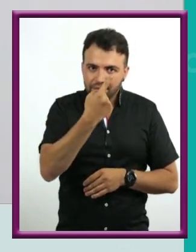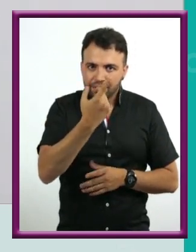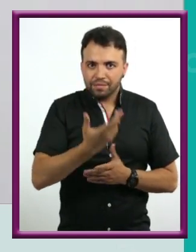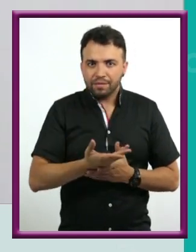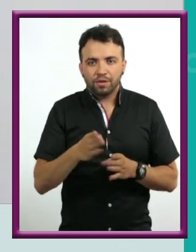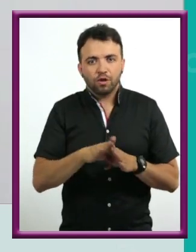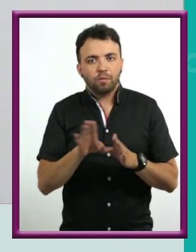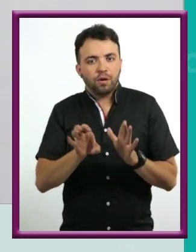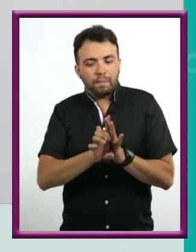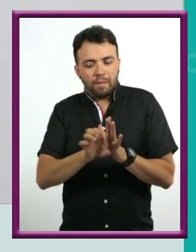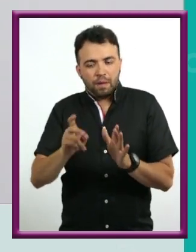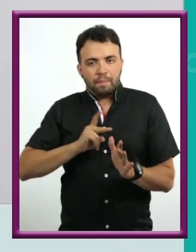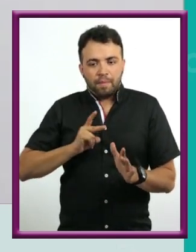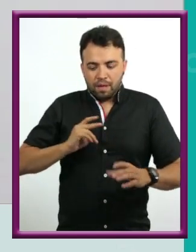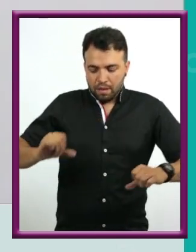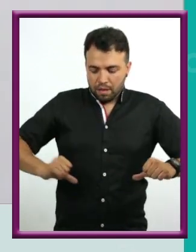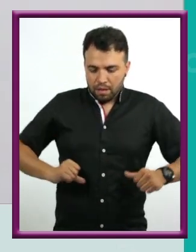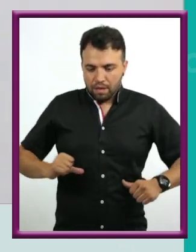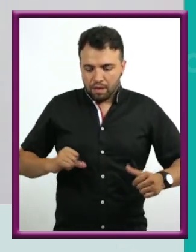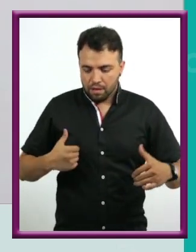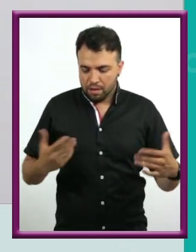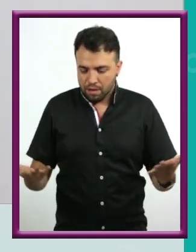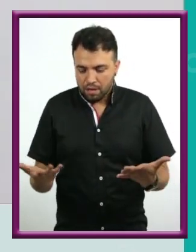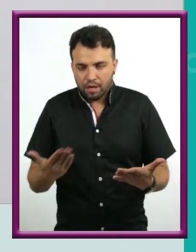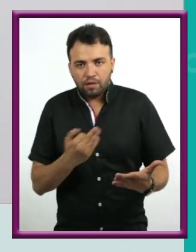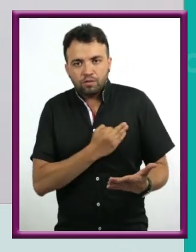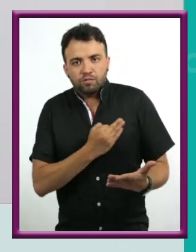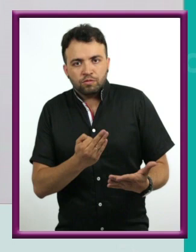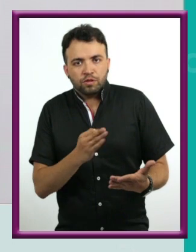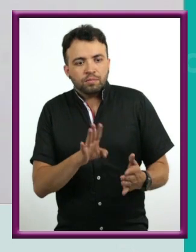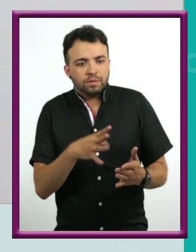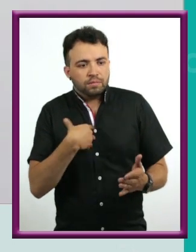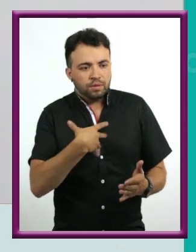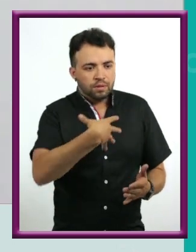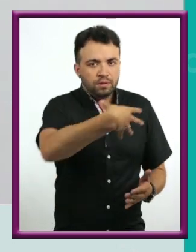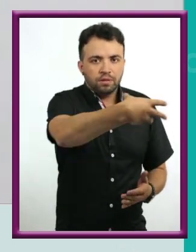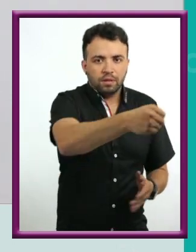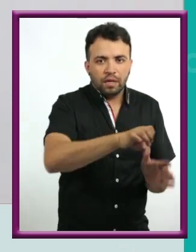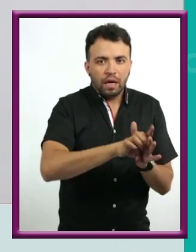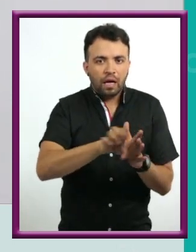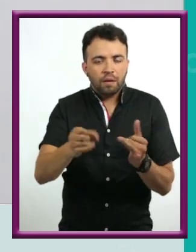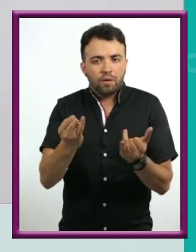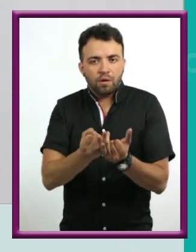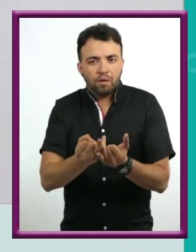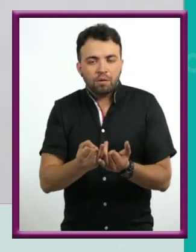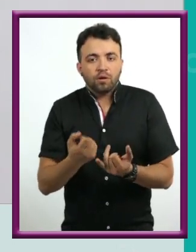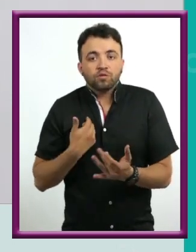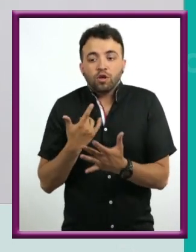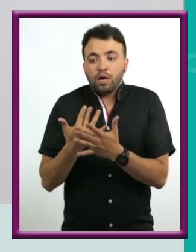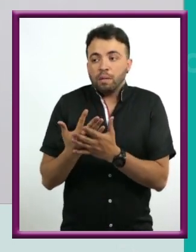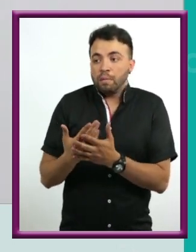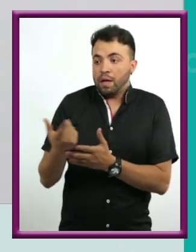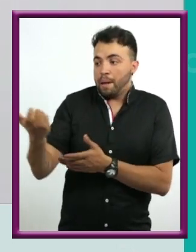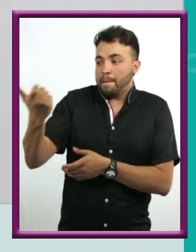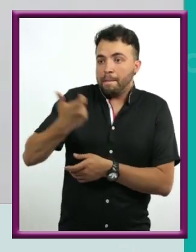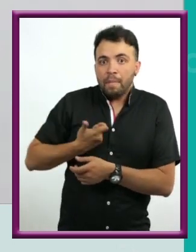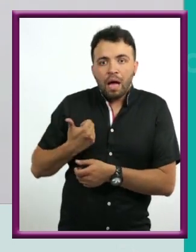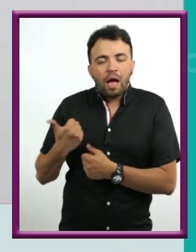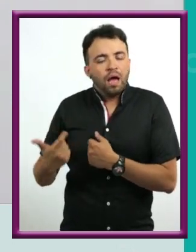gesto, el dar el ejemplo de hacer algo bueno por una persona